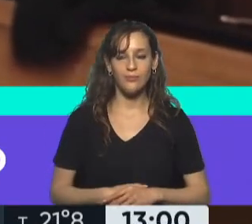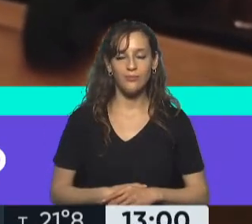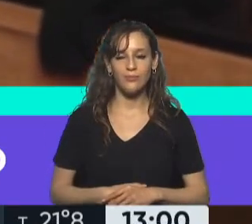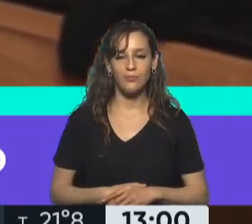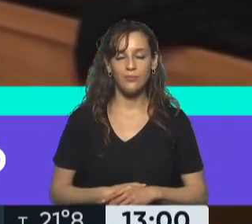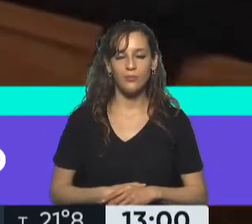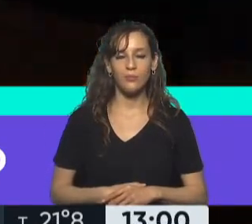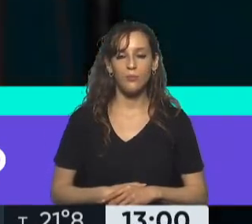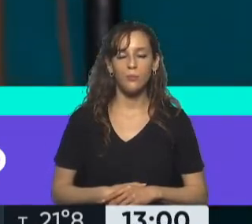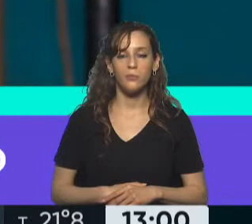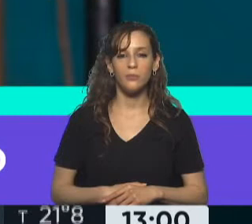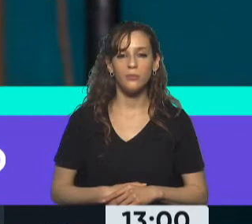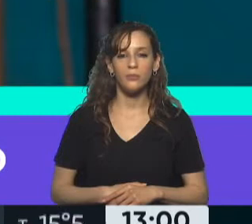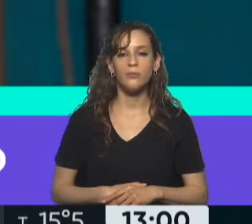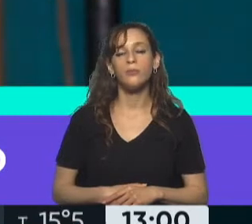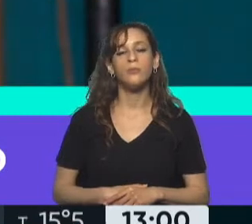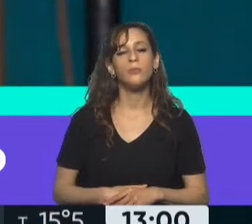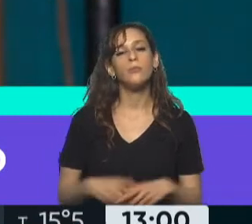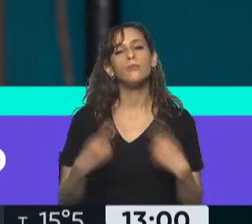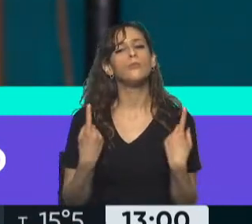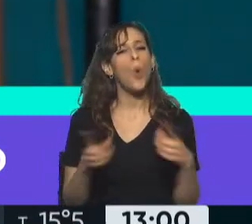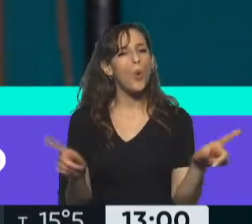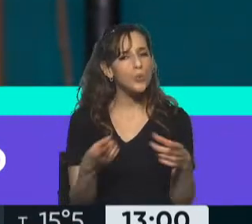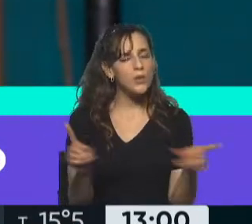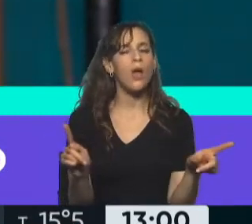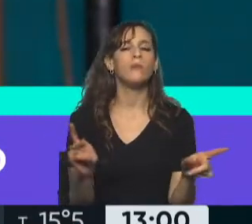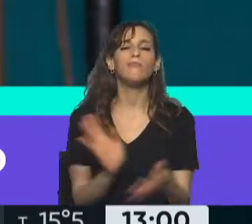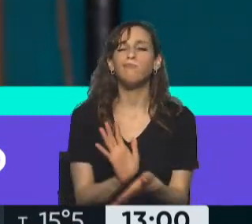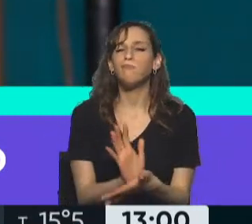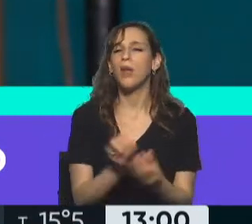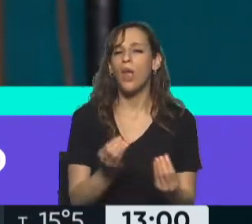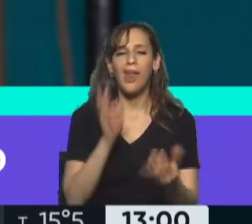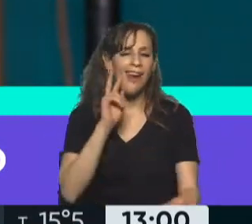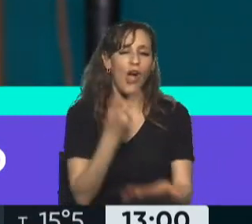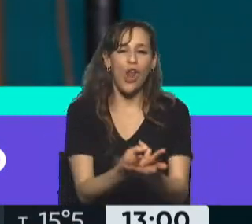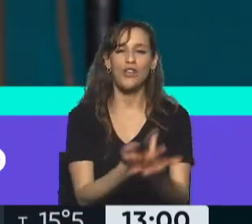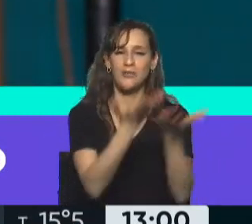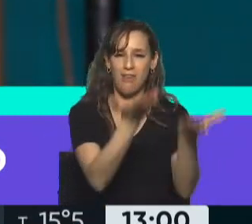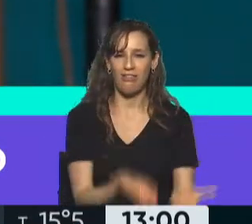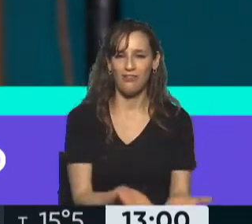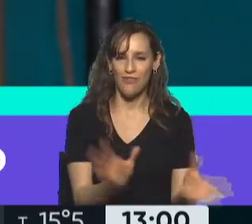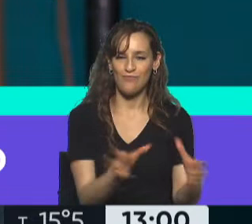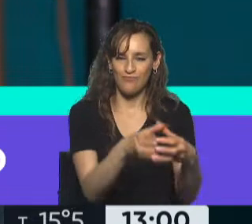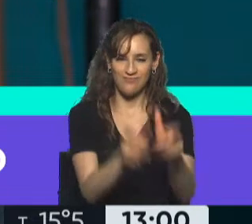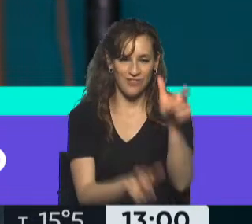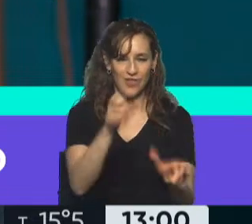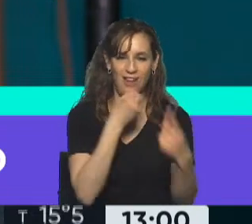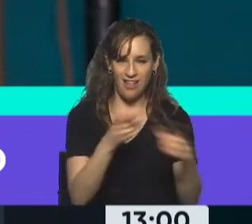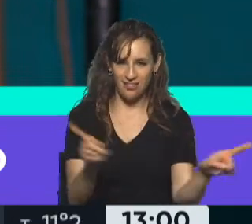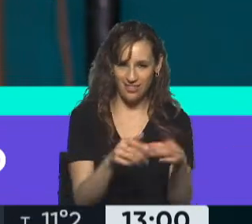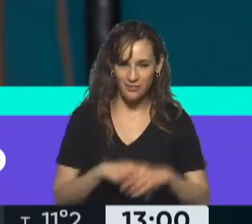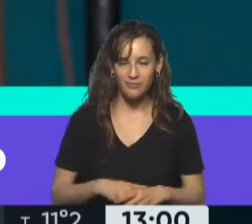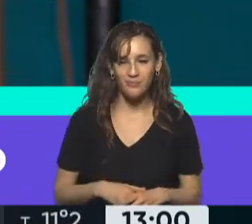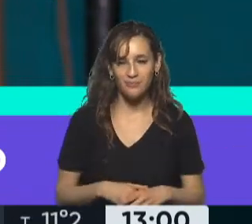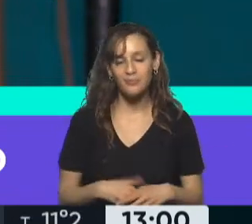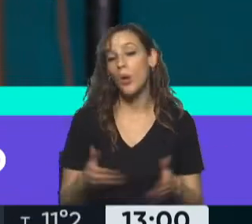Es un reconocimiento de los pares, de toda la familia de la industria de la música, ¿no? Y la verdad, este disco especial con